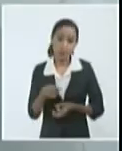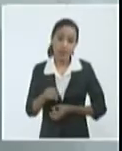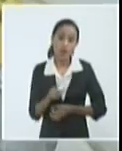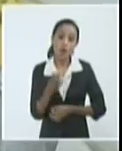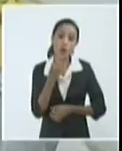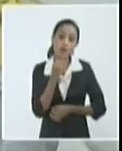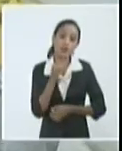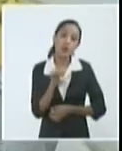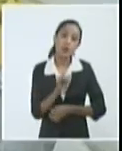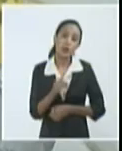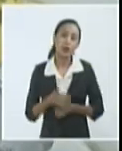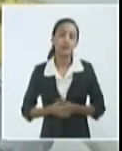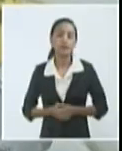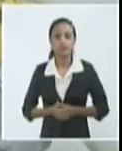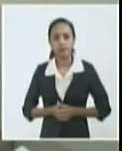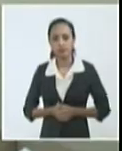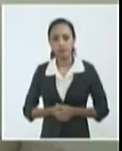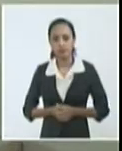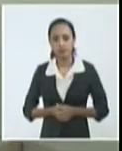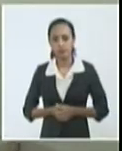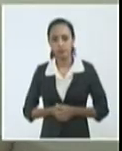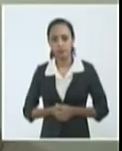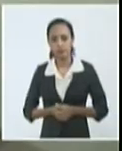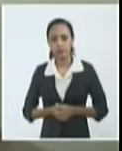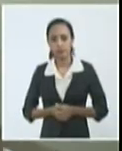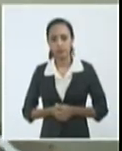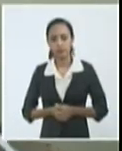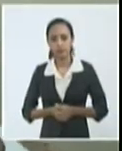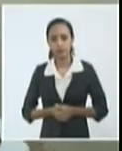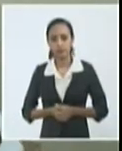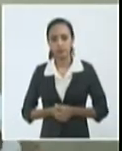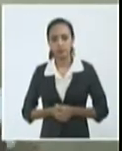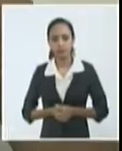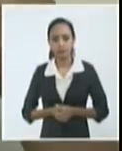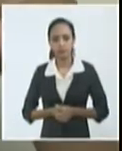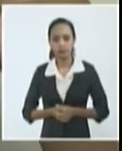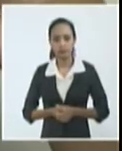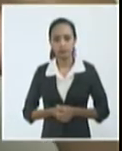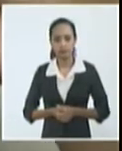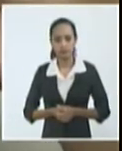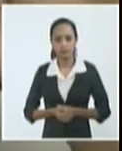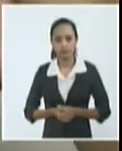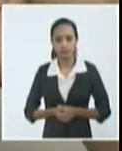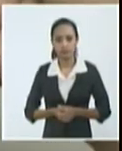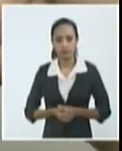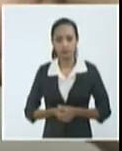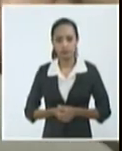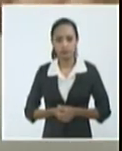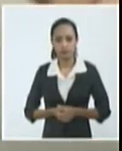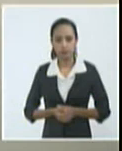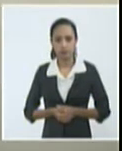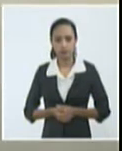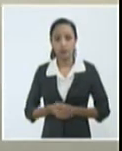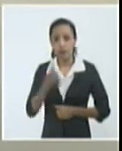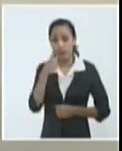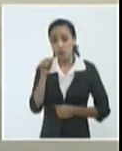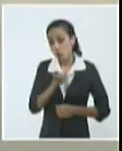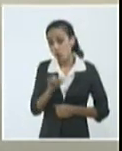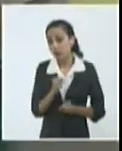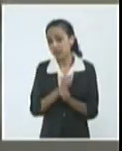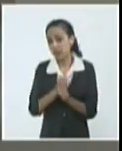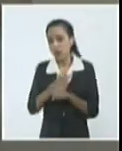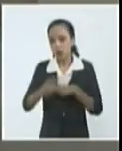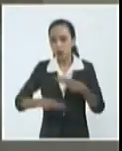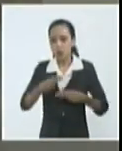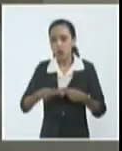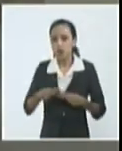las tendencias internacionales, tomando en cuenta también la efectividad nuestra, tomando en cuenta que no podemos